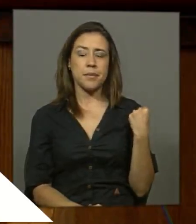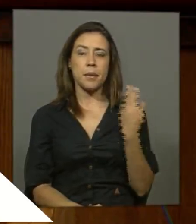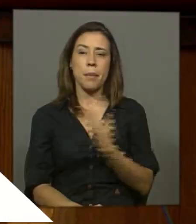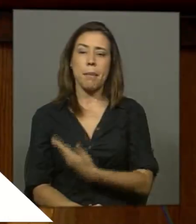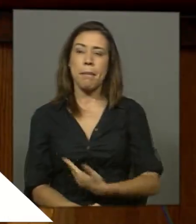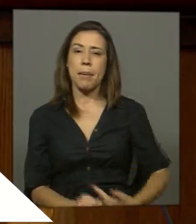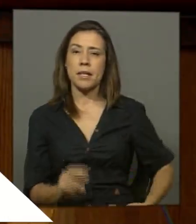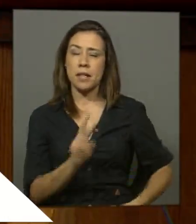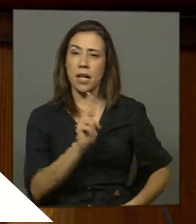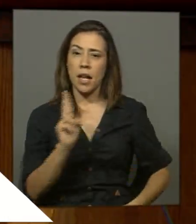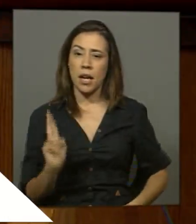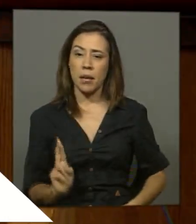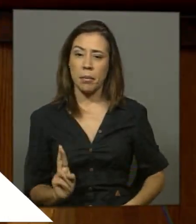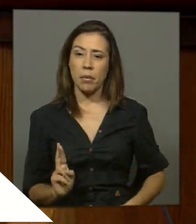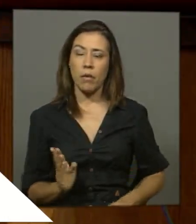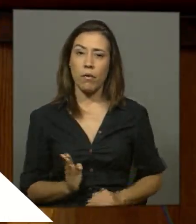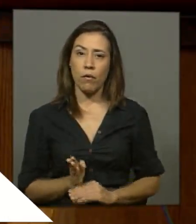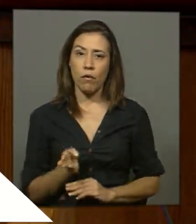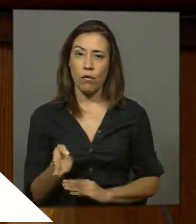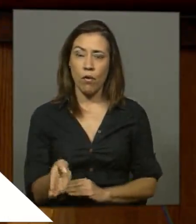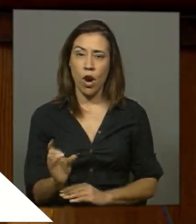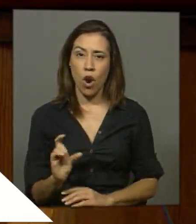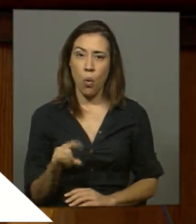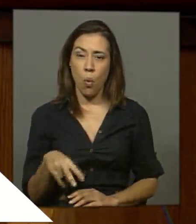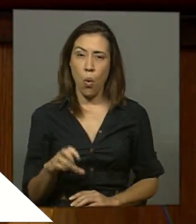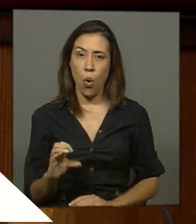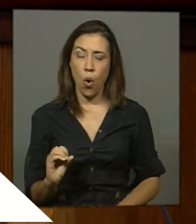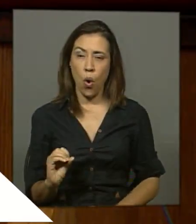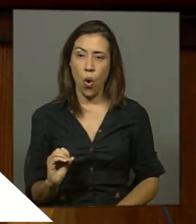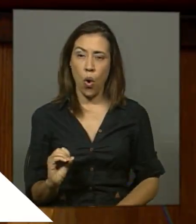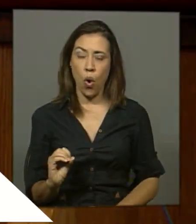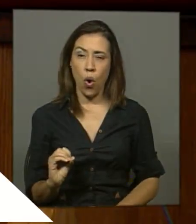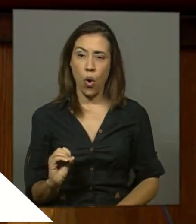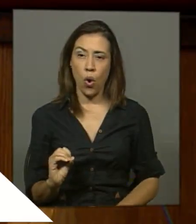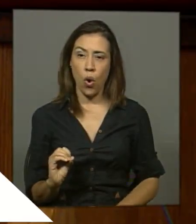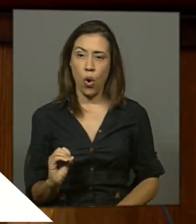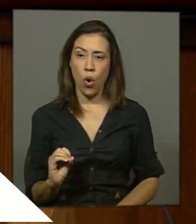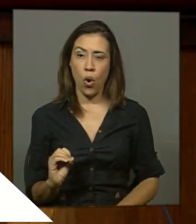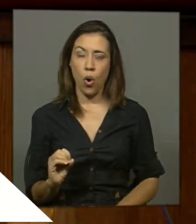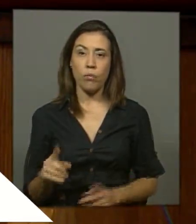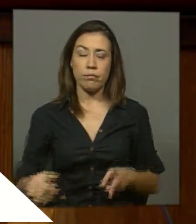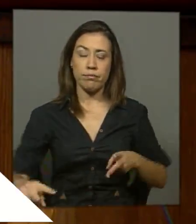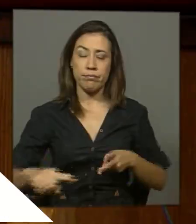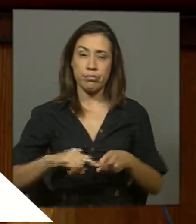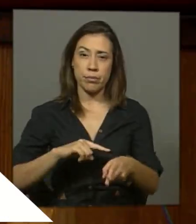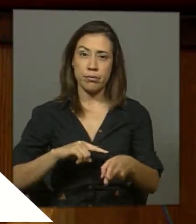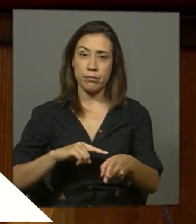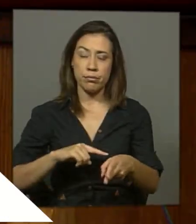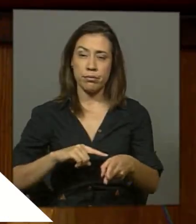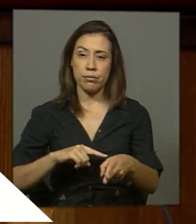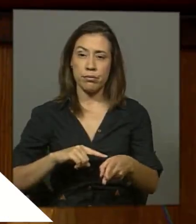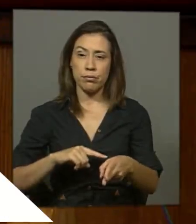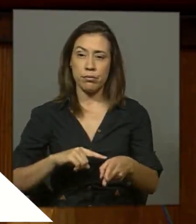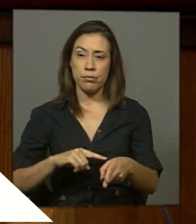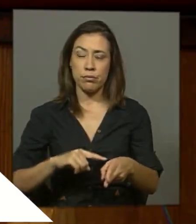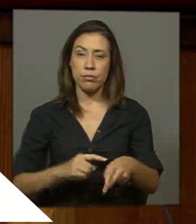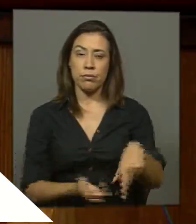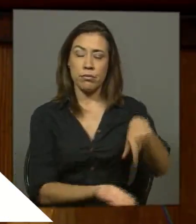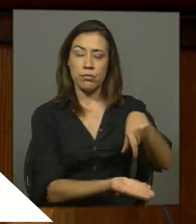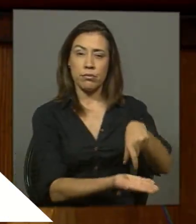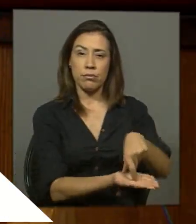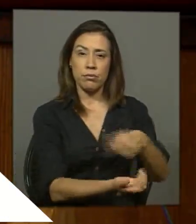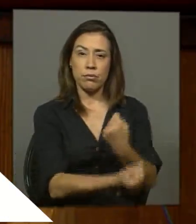presidenta de la República estuvo en cunco en cunco inauguró una instalación